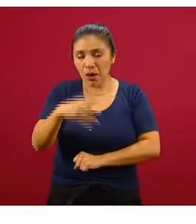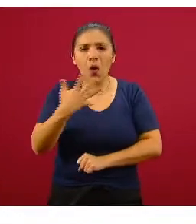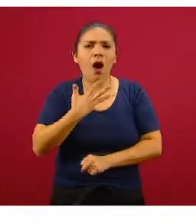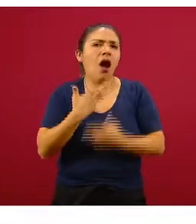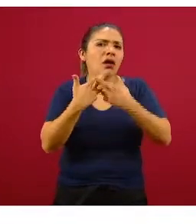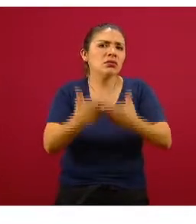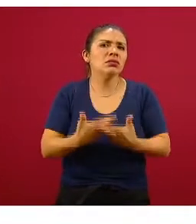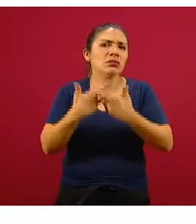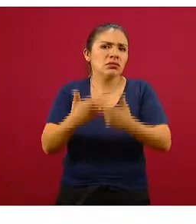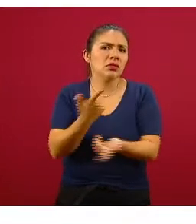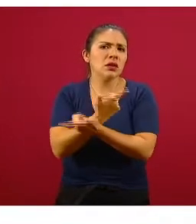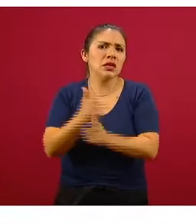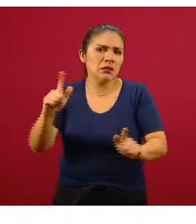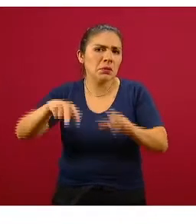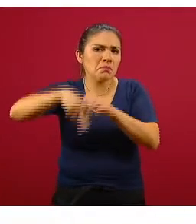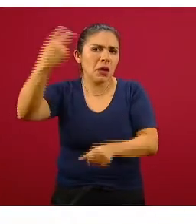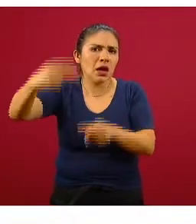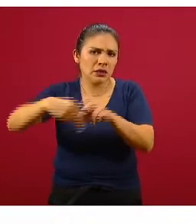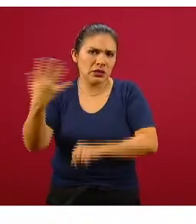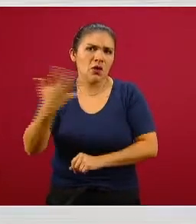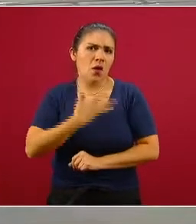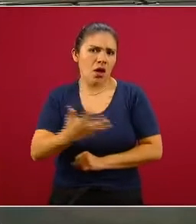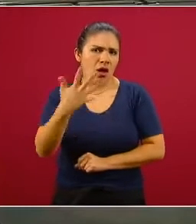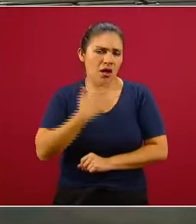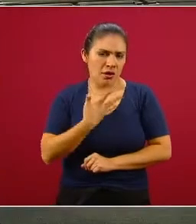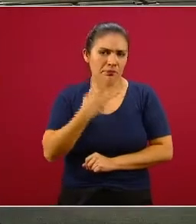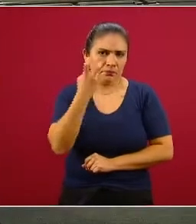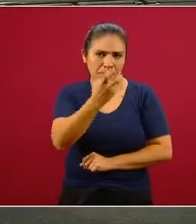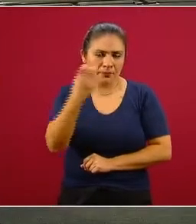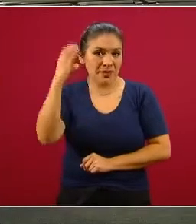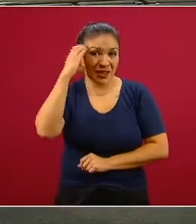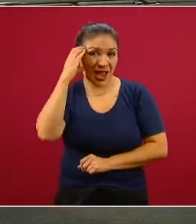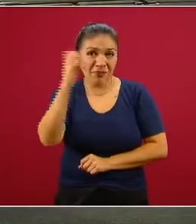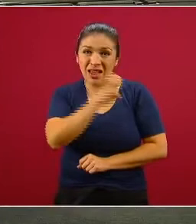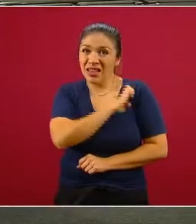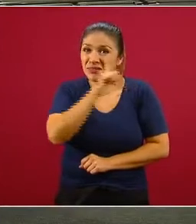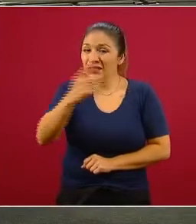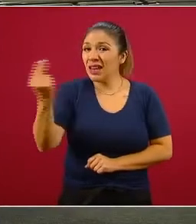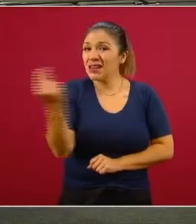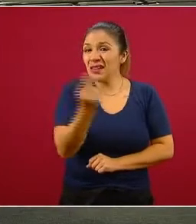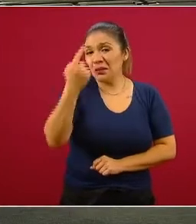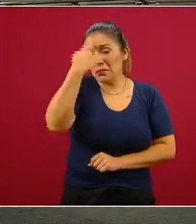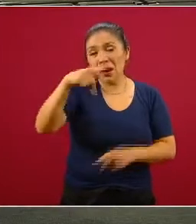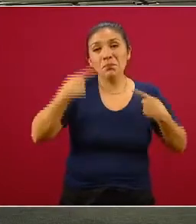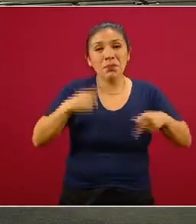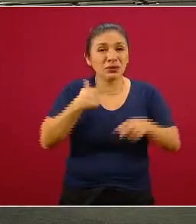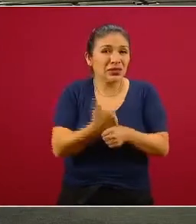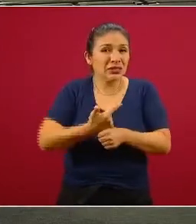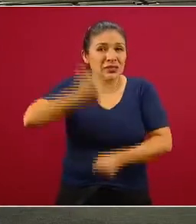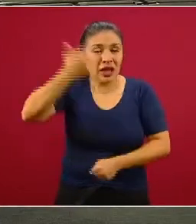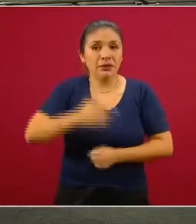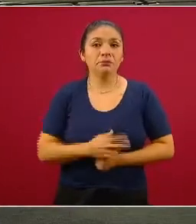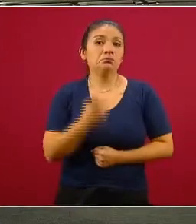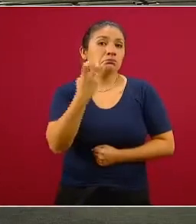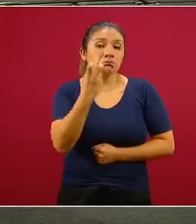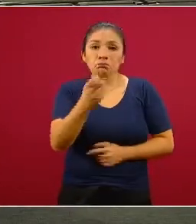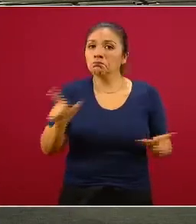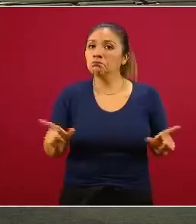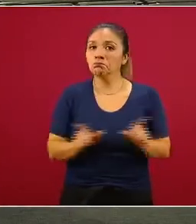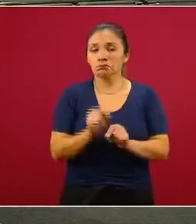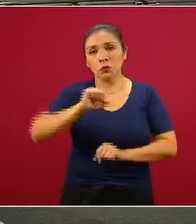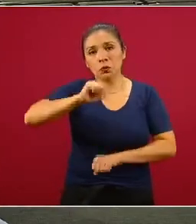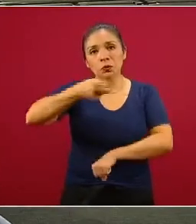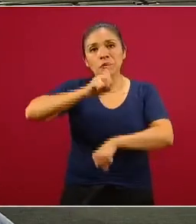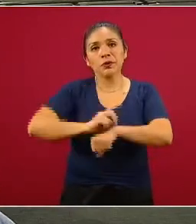una disponibilidad bastante amplia de este tipo de camas que son muy necesarias para los pacientes críticos. Sería la actualización para el día